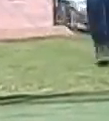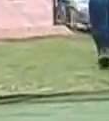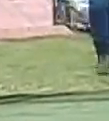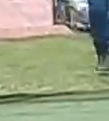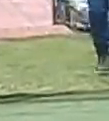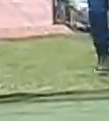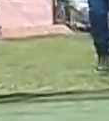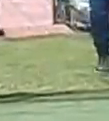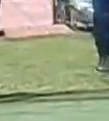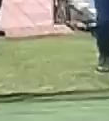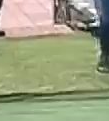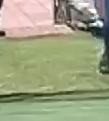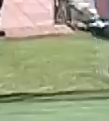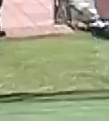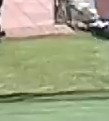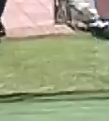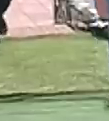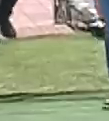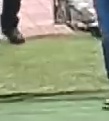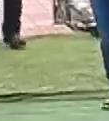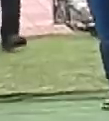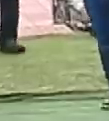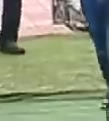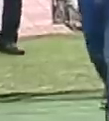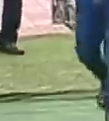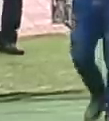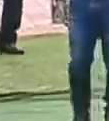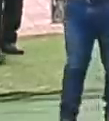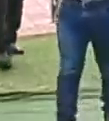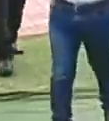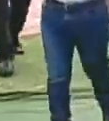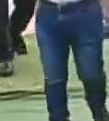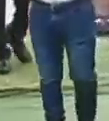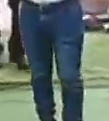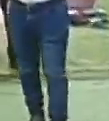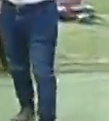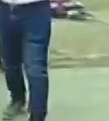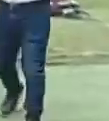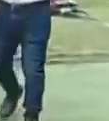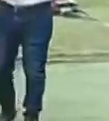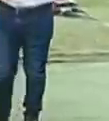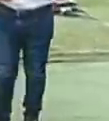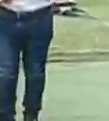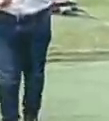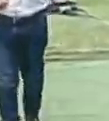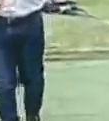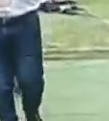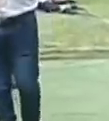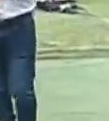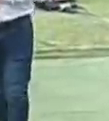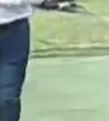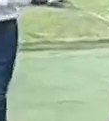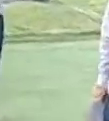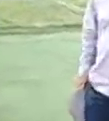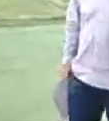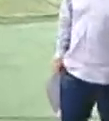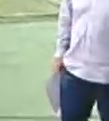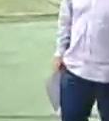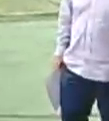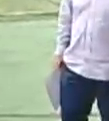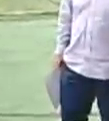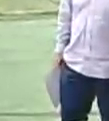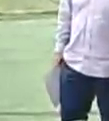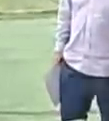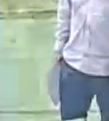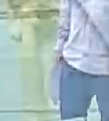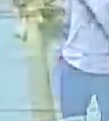las mujeres, que ahora mismo están liderando el 80% de los hogares en Venezuela, tienen la batuta, tienen el poder, y ahora